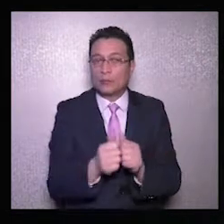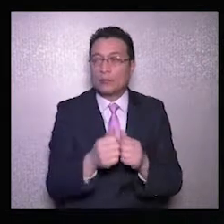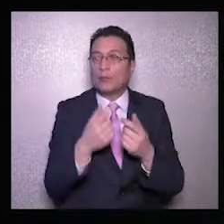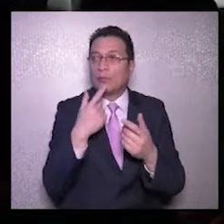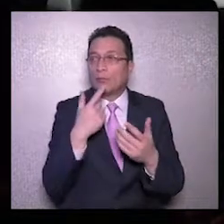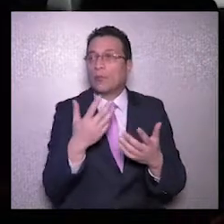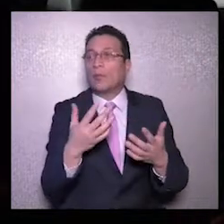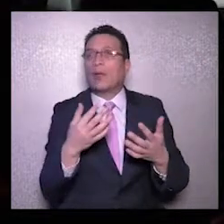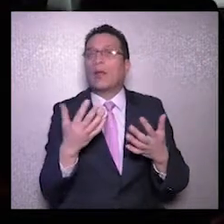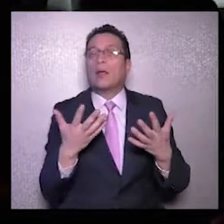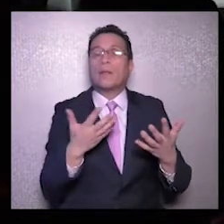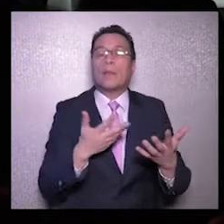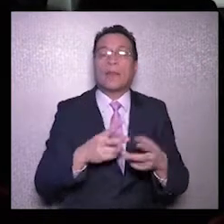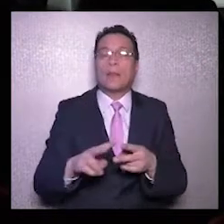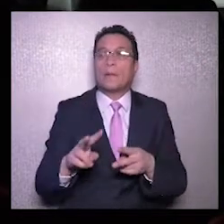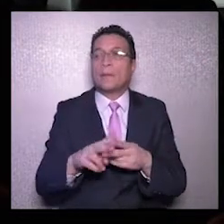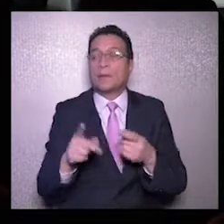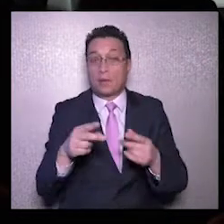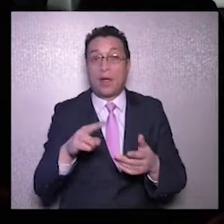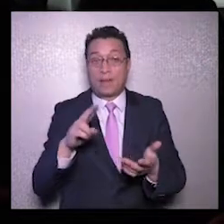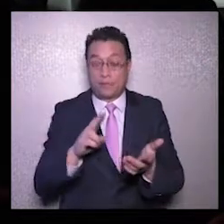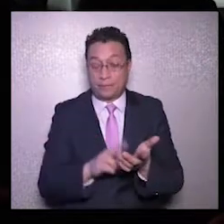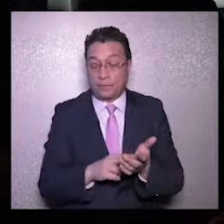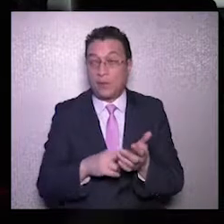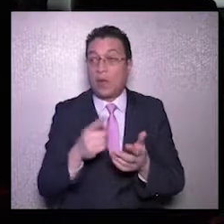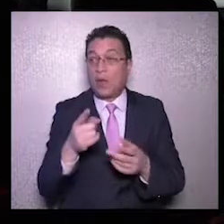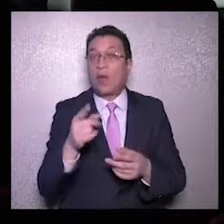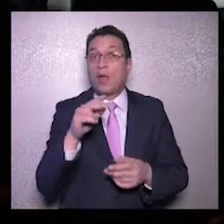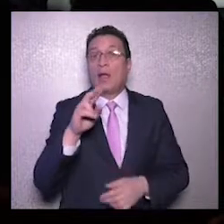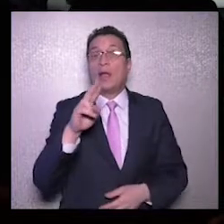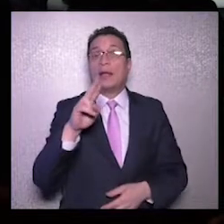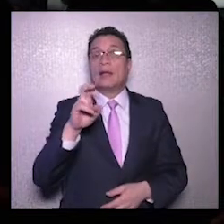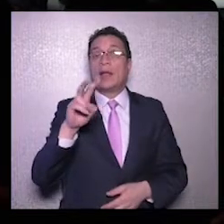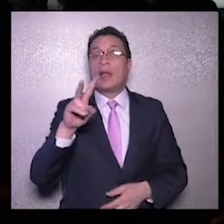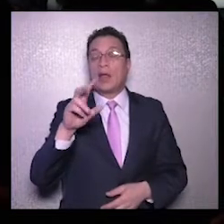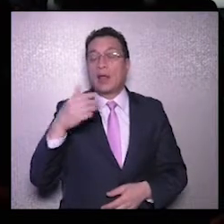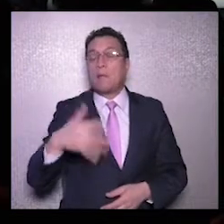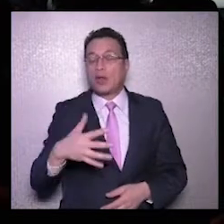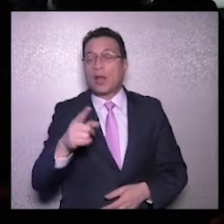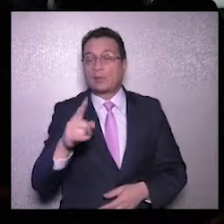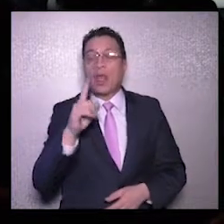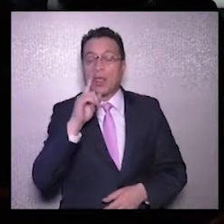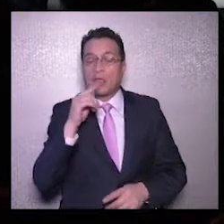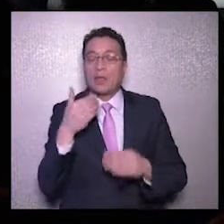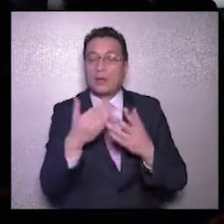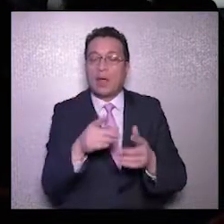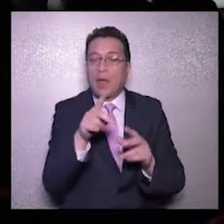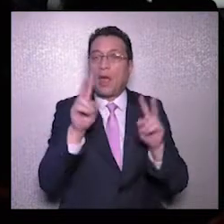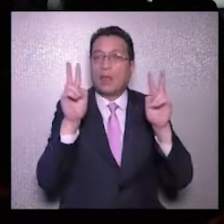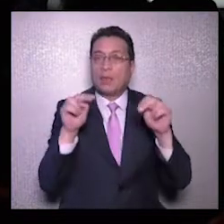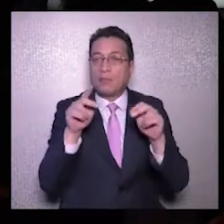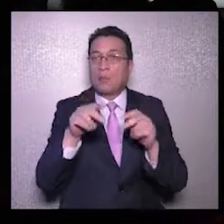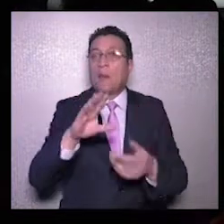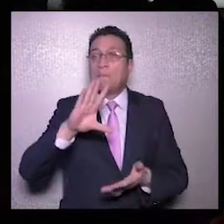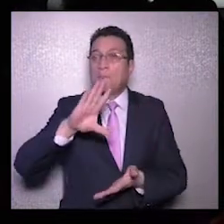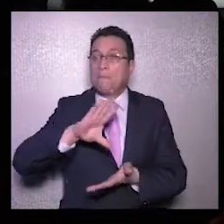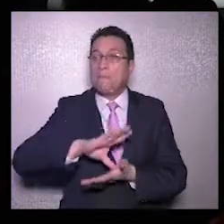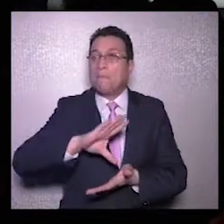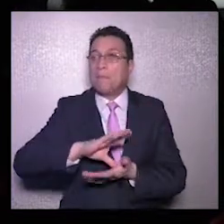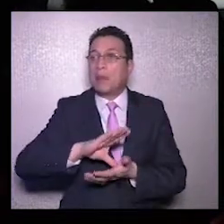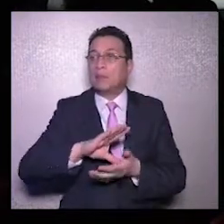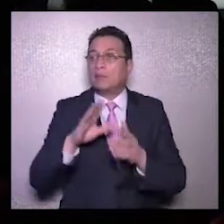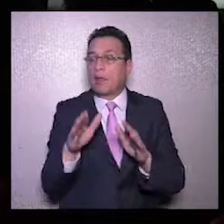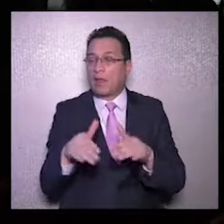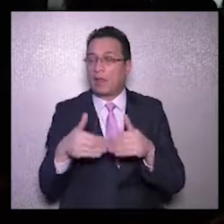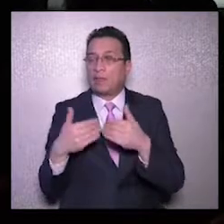general. La relevancia que cada uno de ustedes le asigna a este tema, si el país le ha